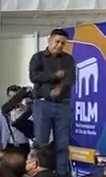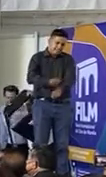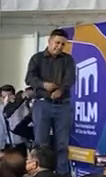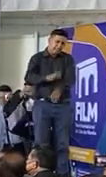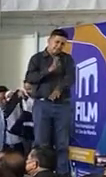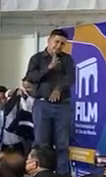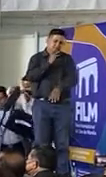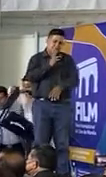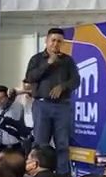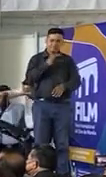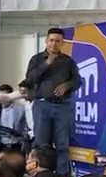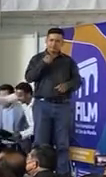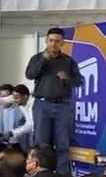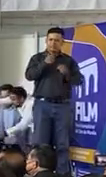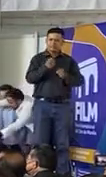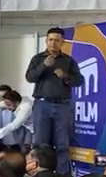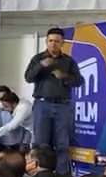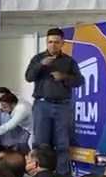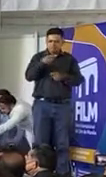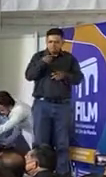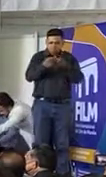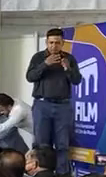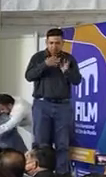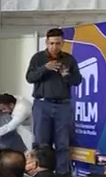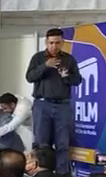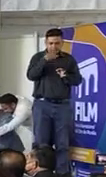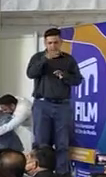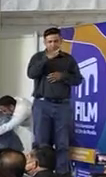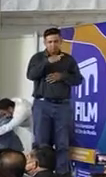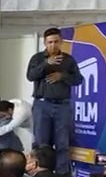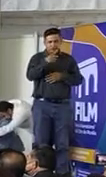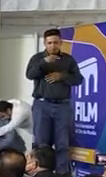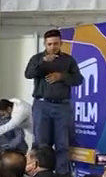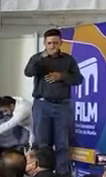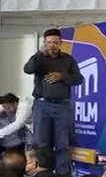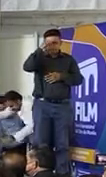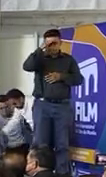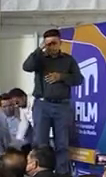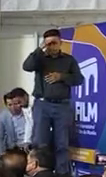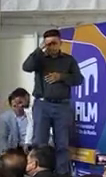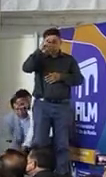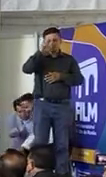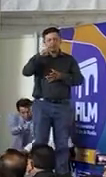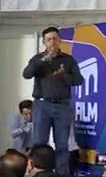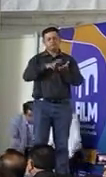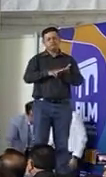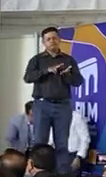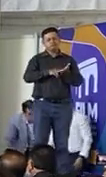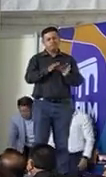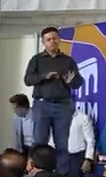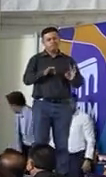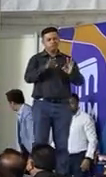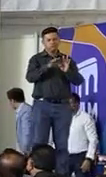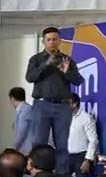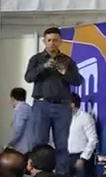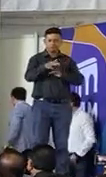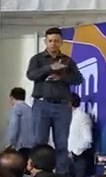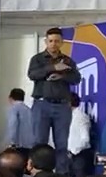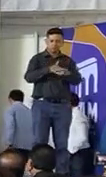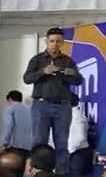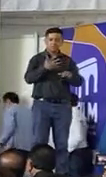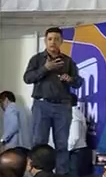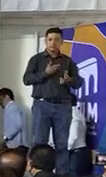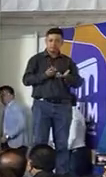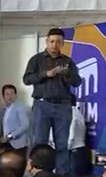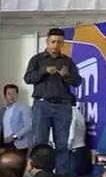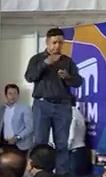pero les aseguro que serán dos reflexiones que creo que valen la pena en el entorno en el que estamos